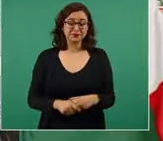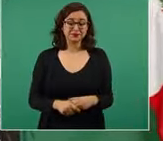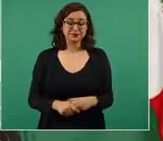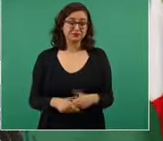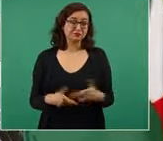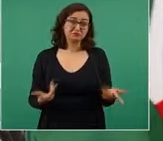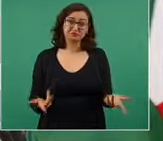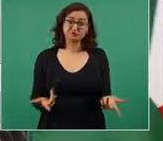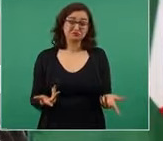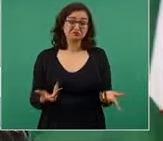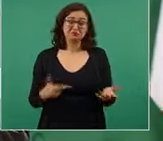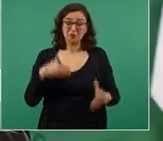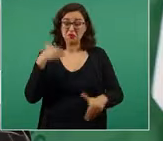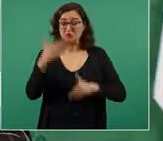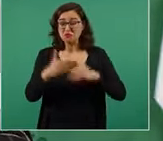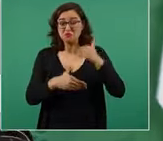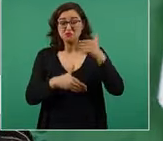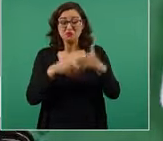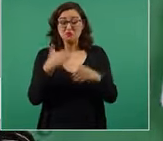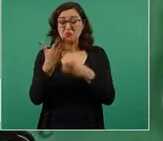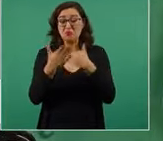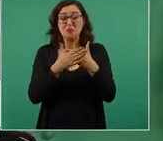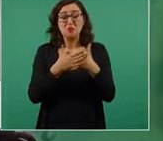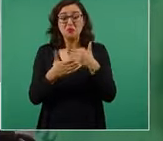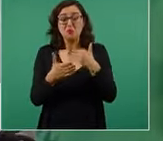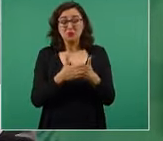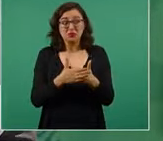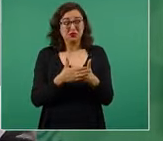no las van a leer ni en